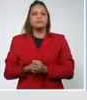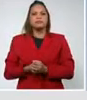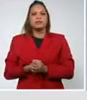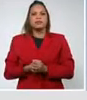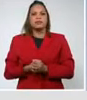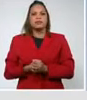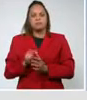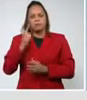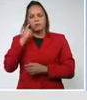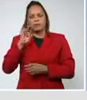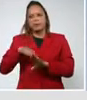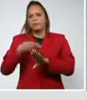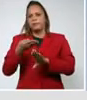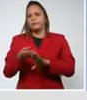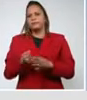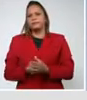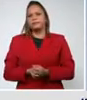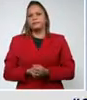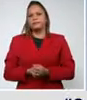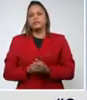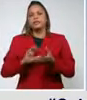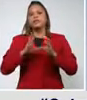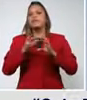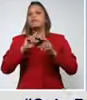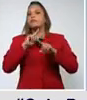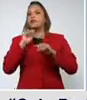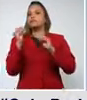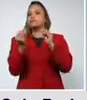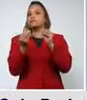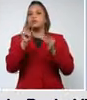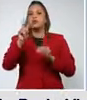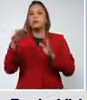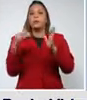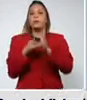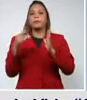a verlo. De esta forma ya se acumulan